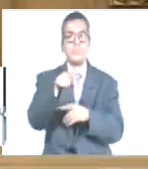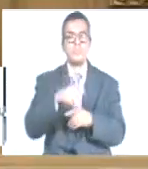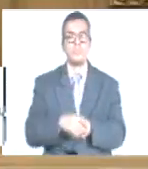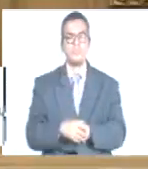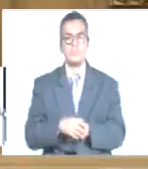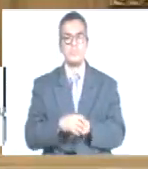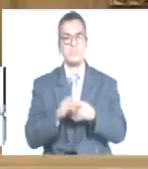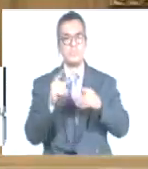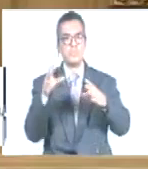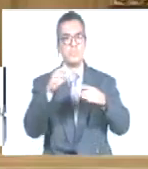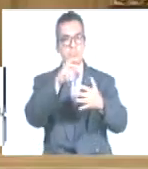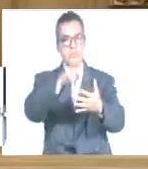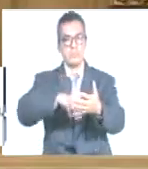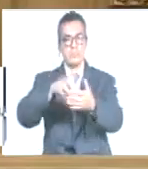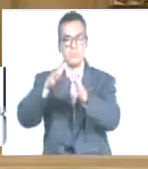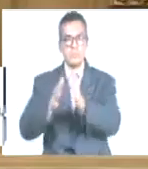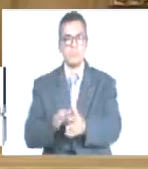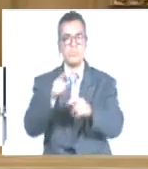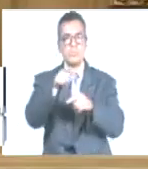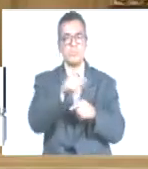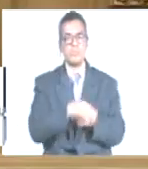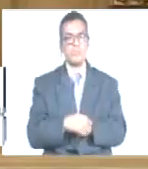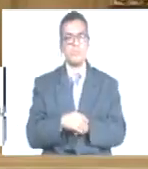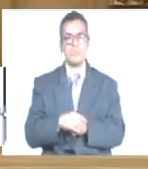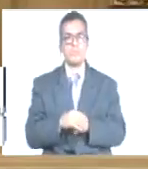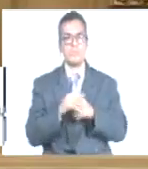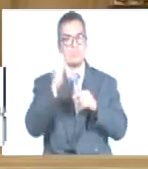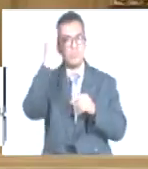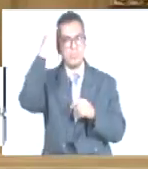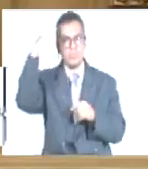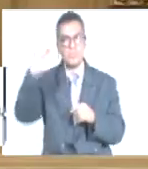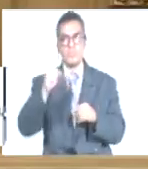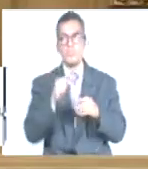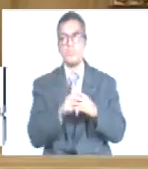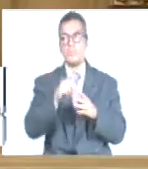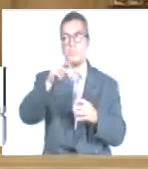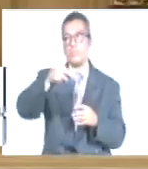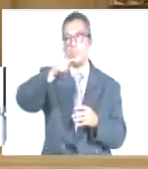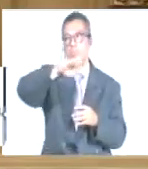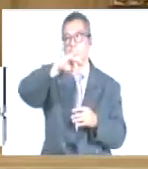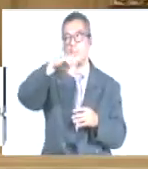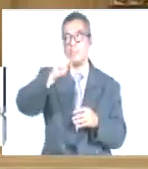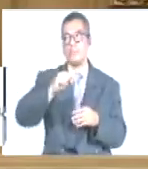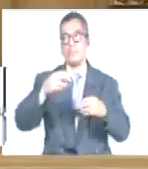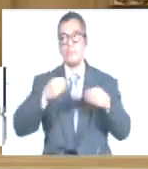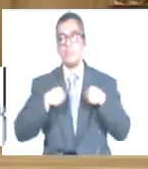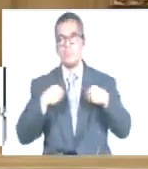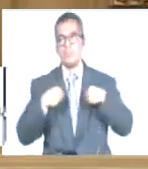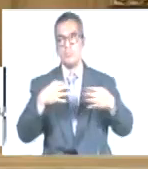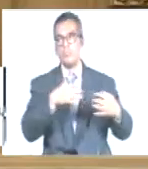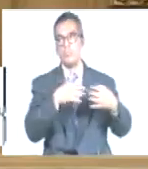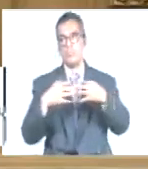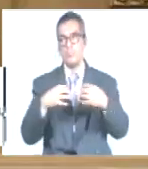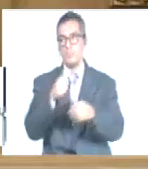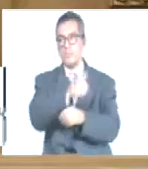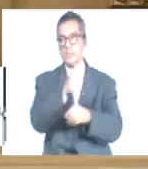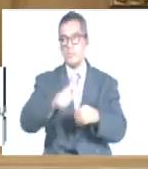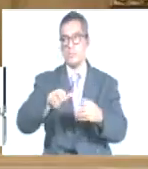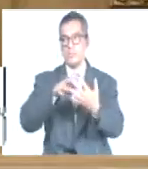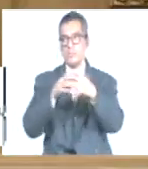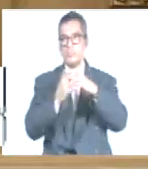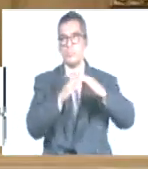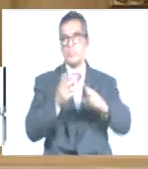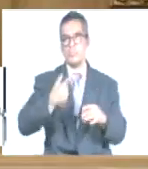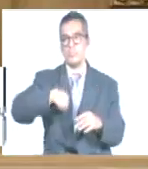sueños de los campesinos y de las campesinas, de los sueños de las Marías que viven y que luchan en cada barrio